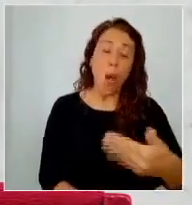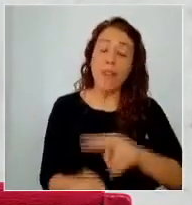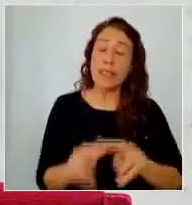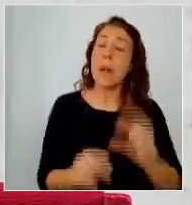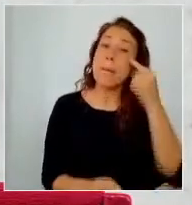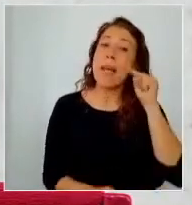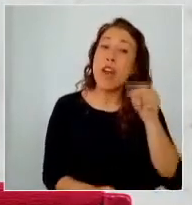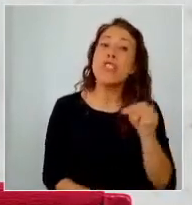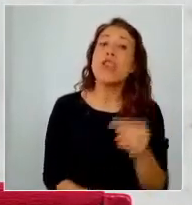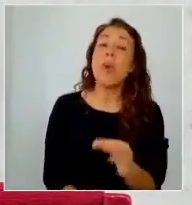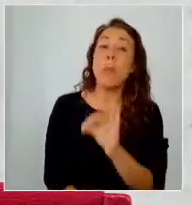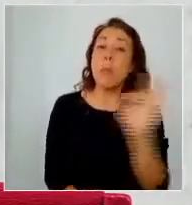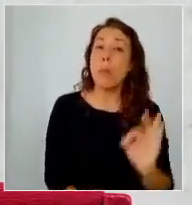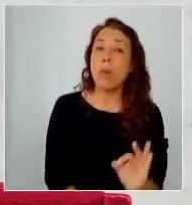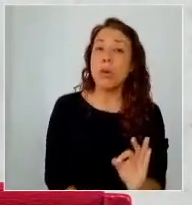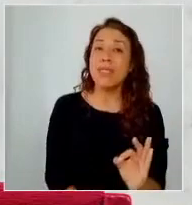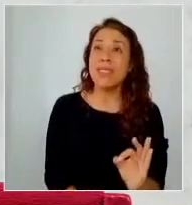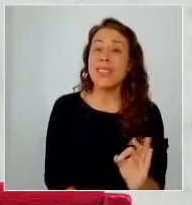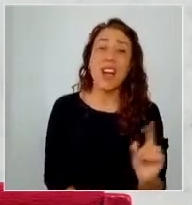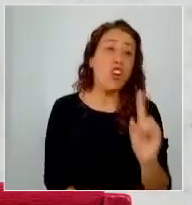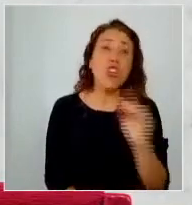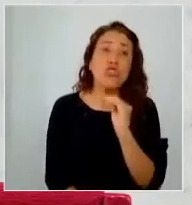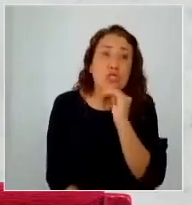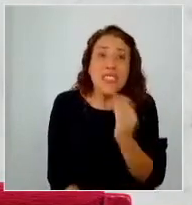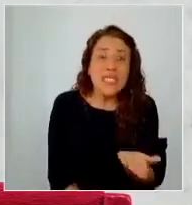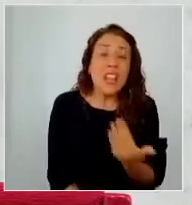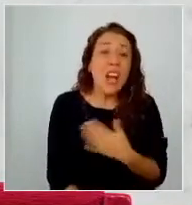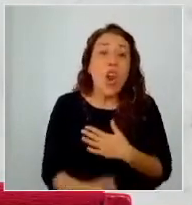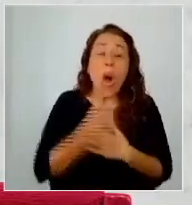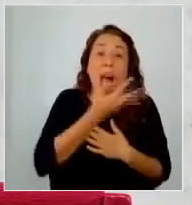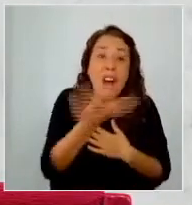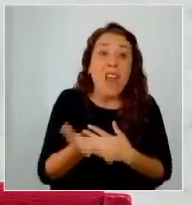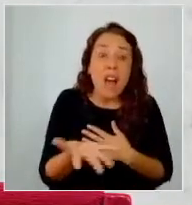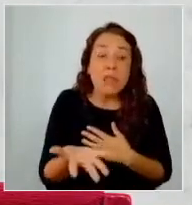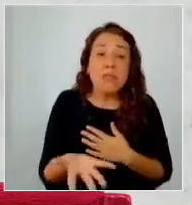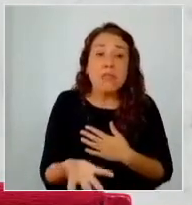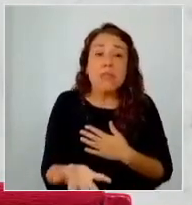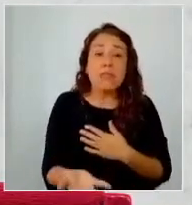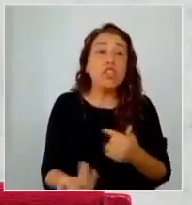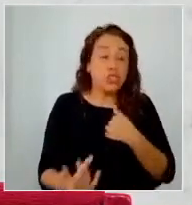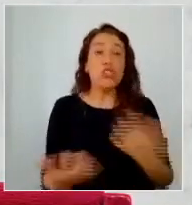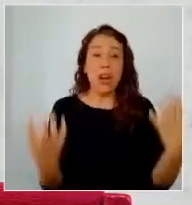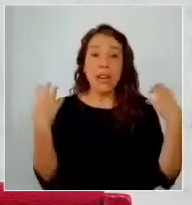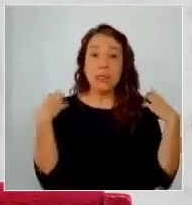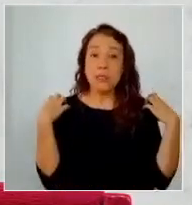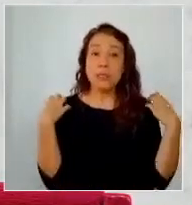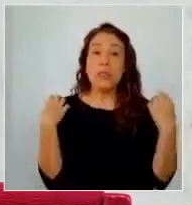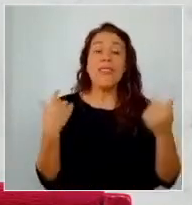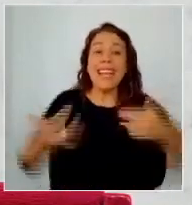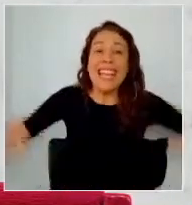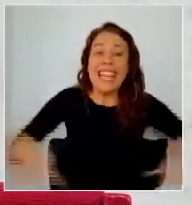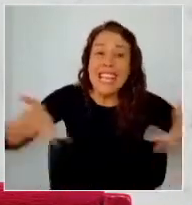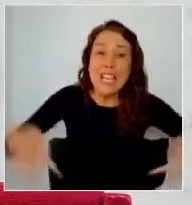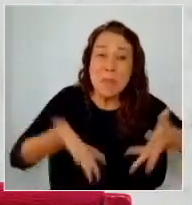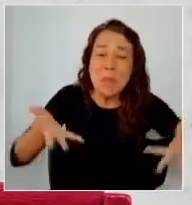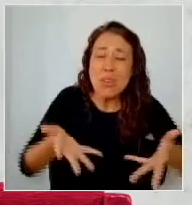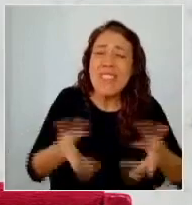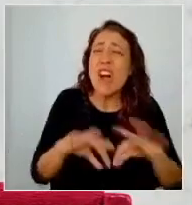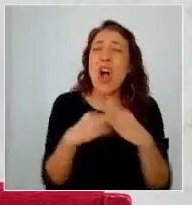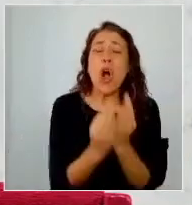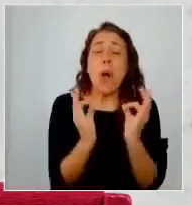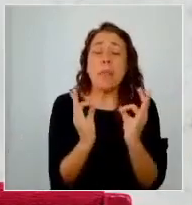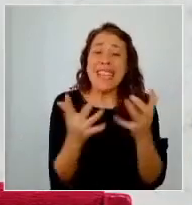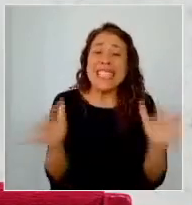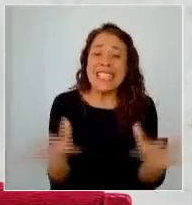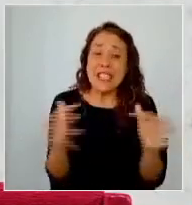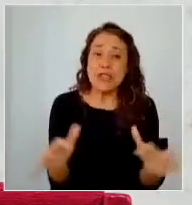que no basta y lo quiero decir y haciéndome responsable de haber impulsado con el alma este esfuerzo que aquí